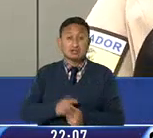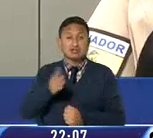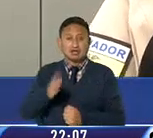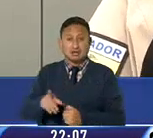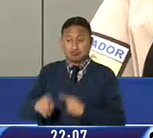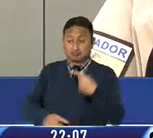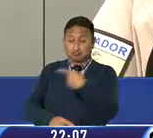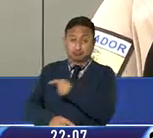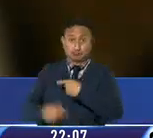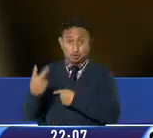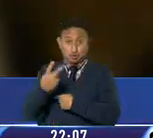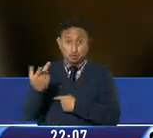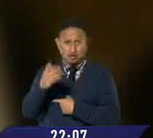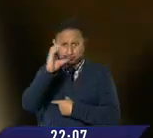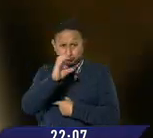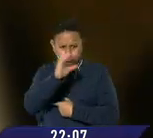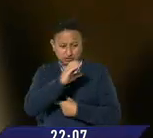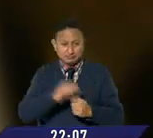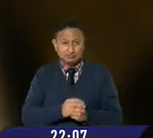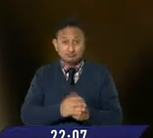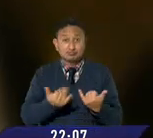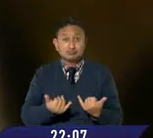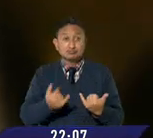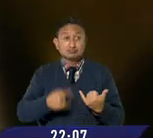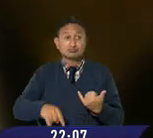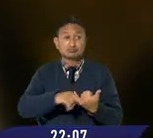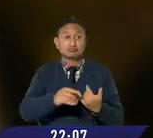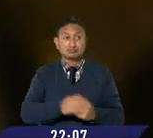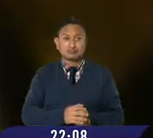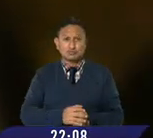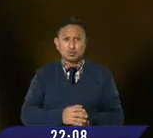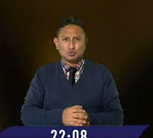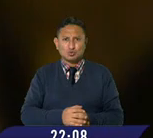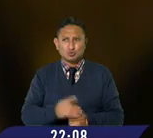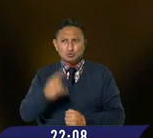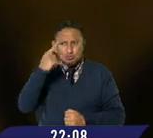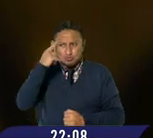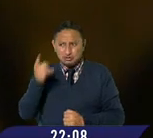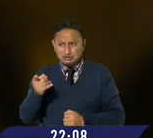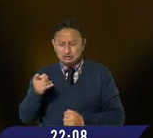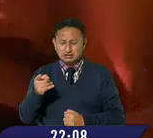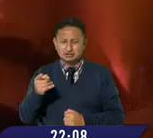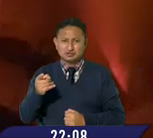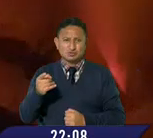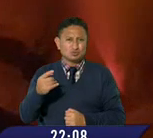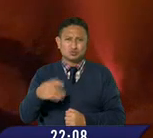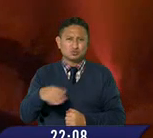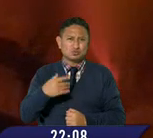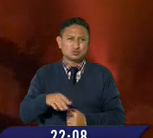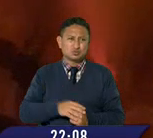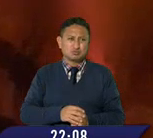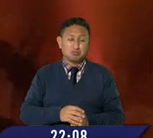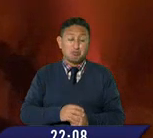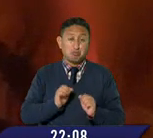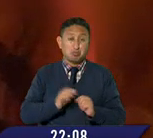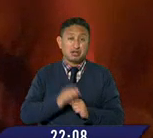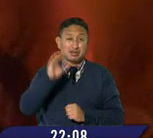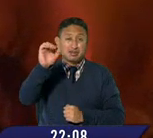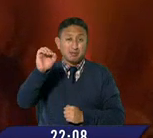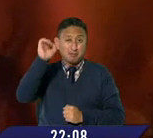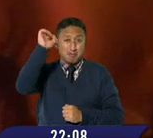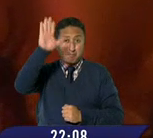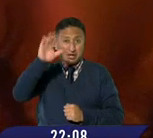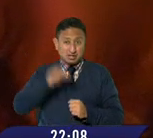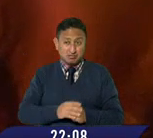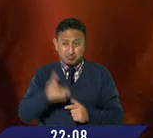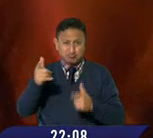estos individuos. Violencia criminal que solo imaginarse cómo pasó podría ser parte de un guión de una película de acción con actores de la vida